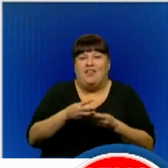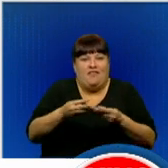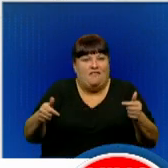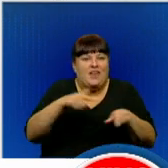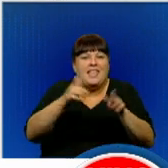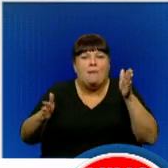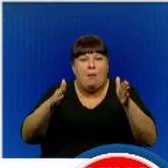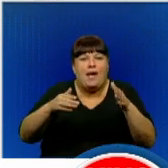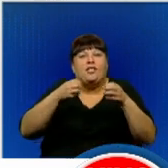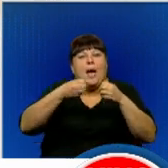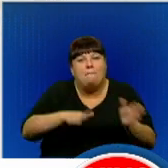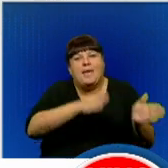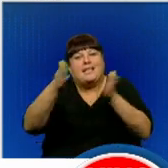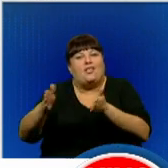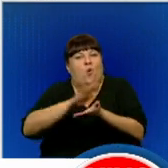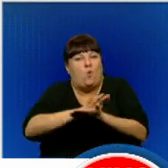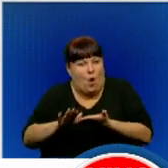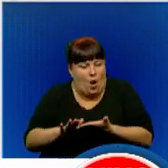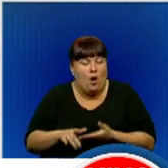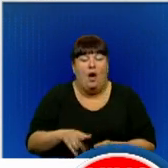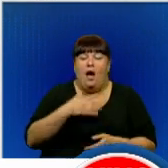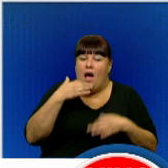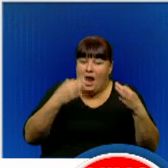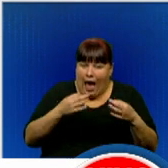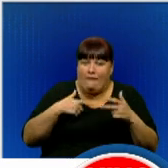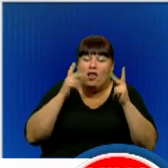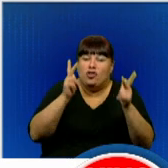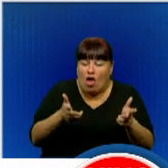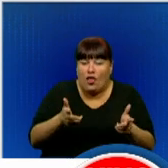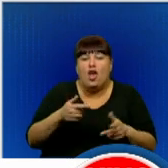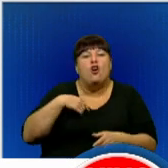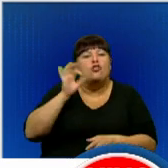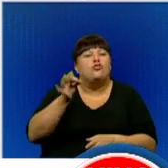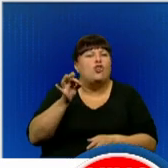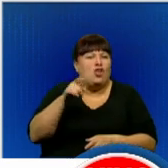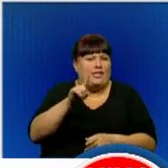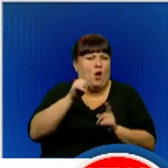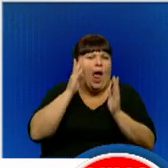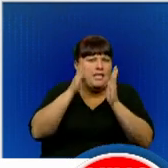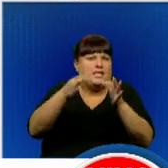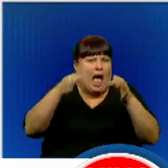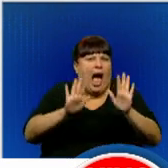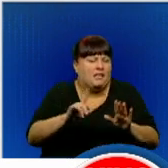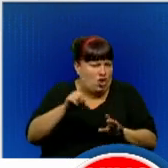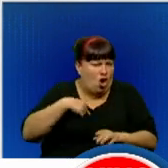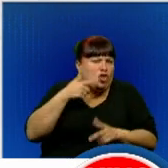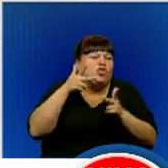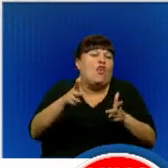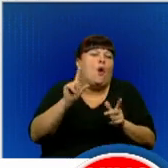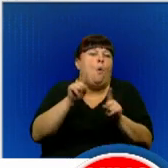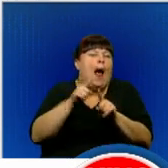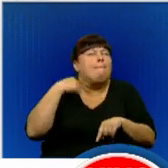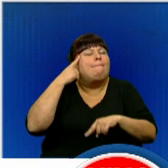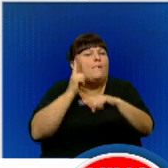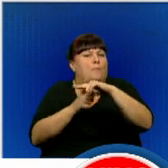de una etapa y en el comienzo de otra y en verdad lo digo y sabiendo que eso no es lineal y lo digo con una cuota de